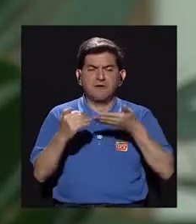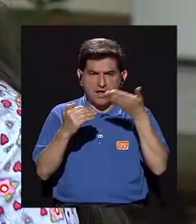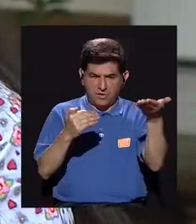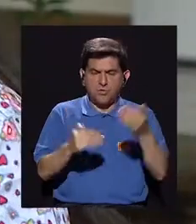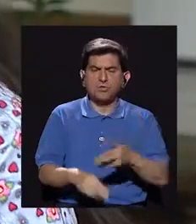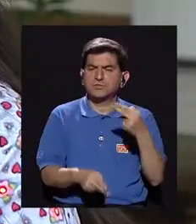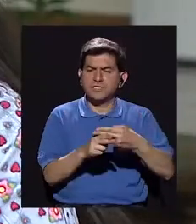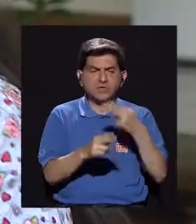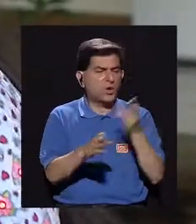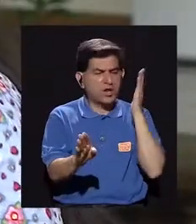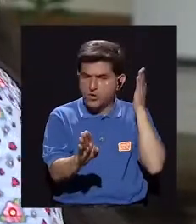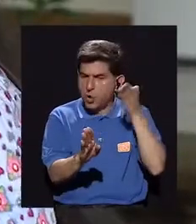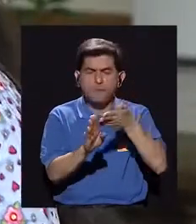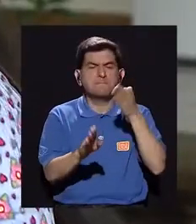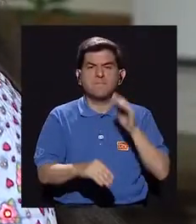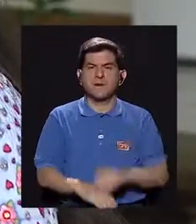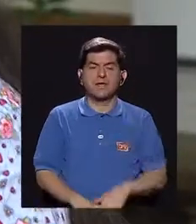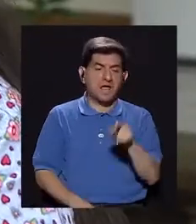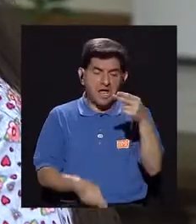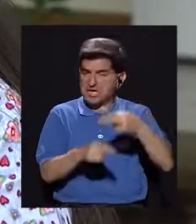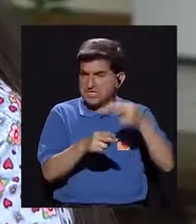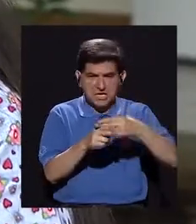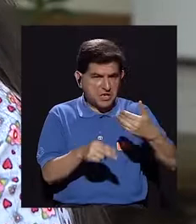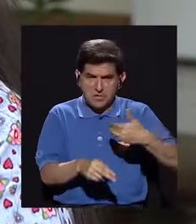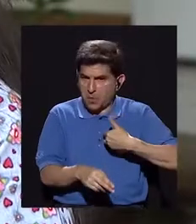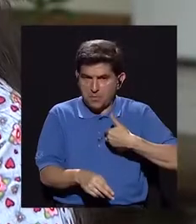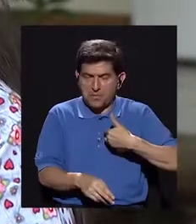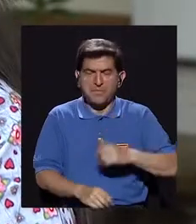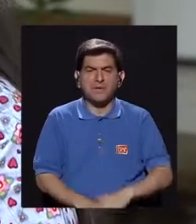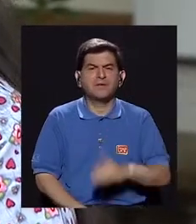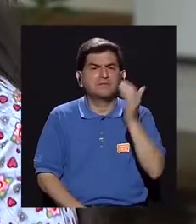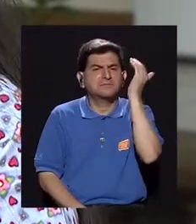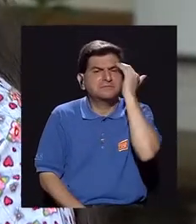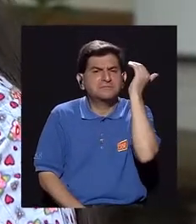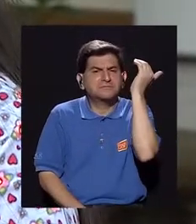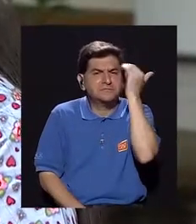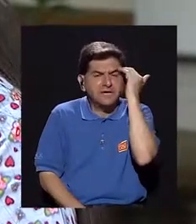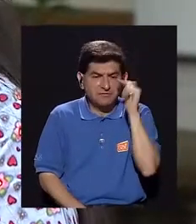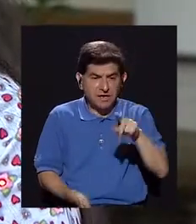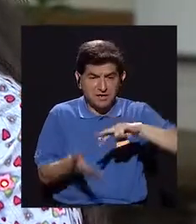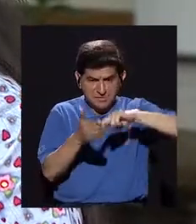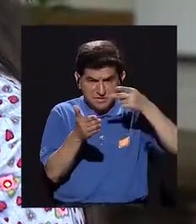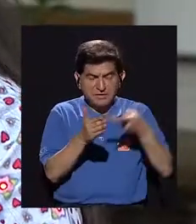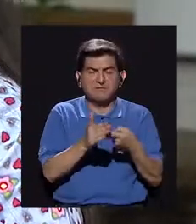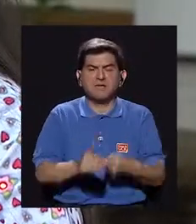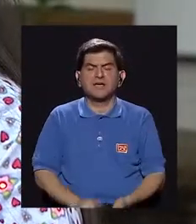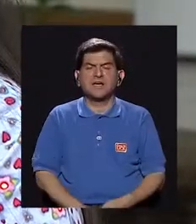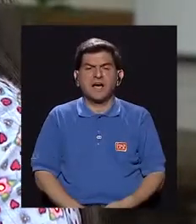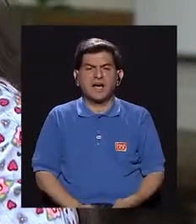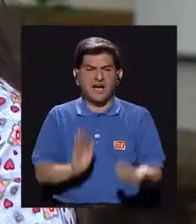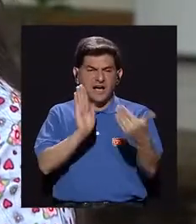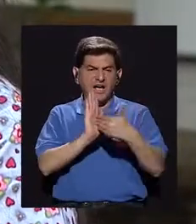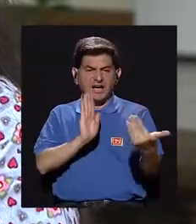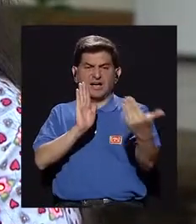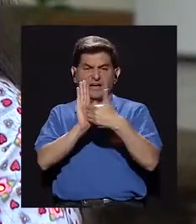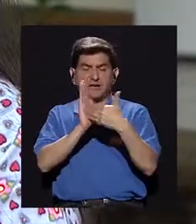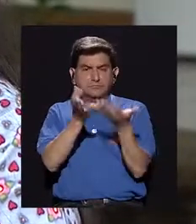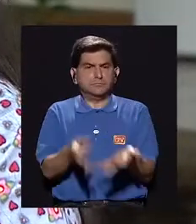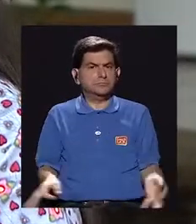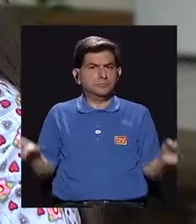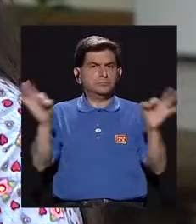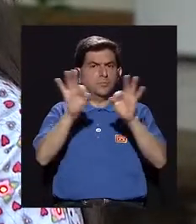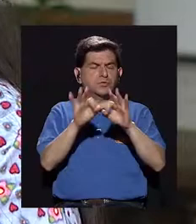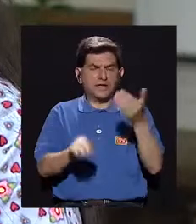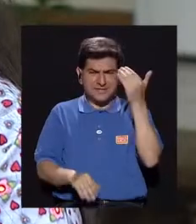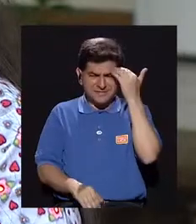cosas con el nombre que son, así se llaman, y el asunto es saber de que eso va a causar daño. Uh-huh. Eso es lo importante,